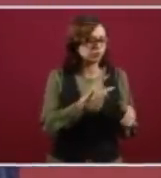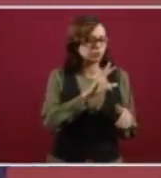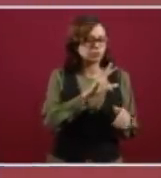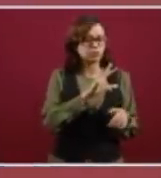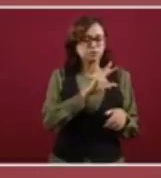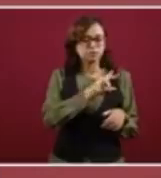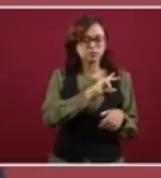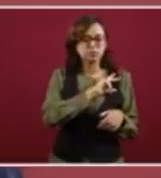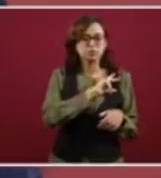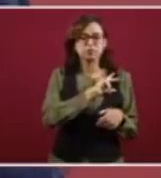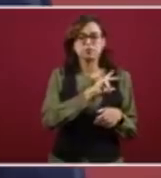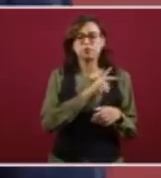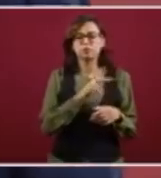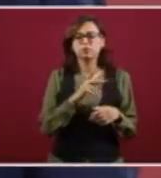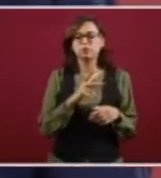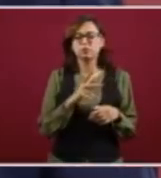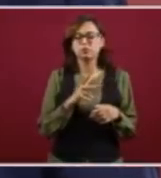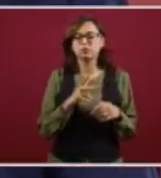y social,